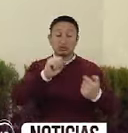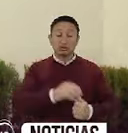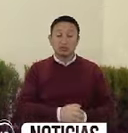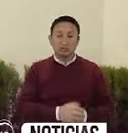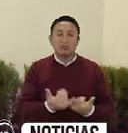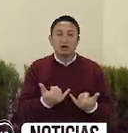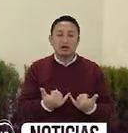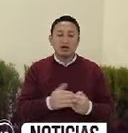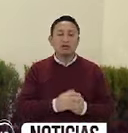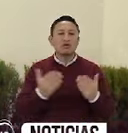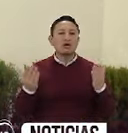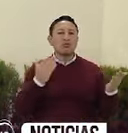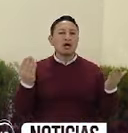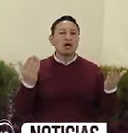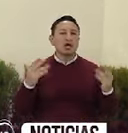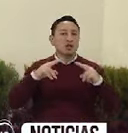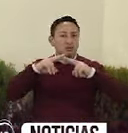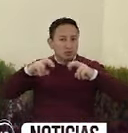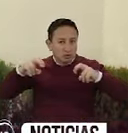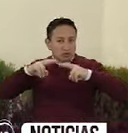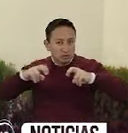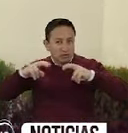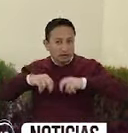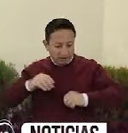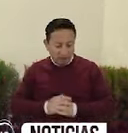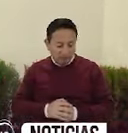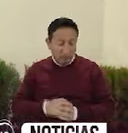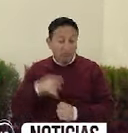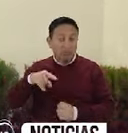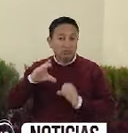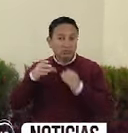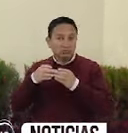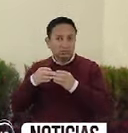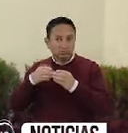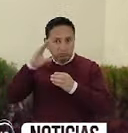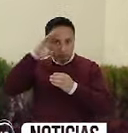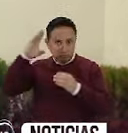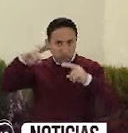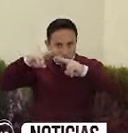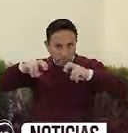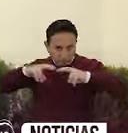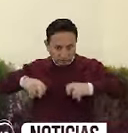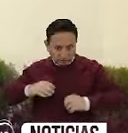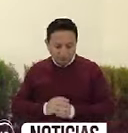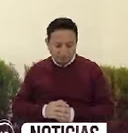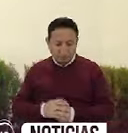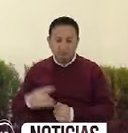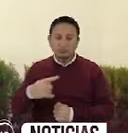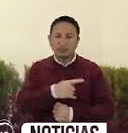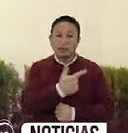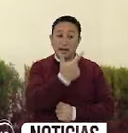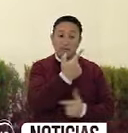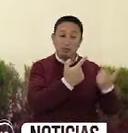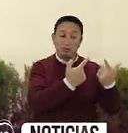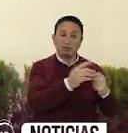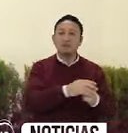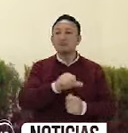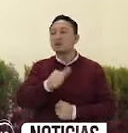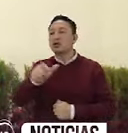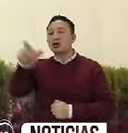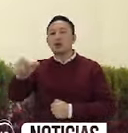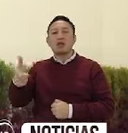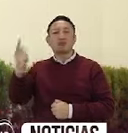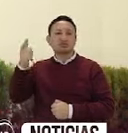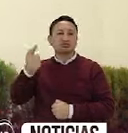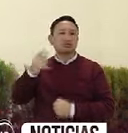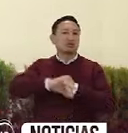estamos haciendo el día de hoy es haciendo ya una trazabilidad con nuestro departamento de criminalística para saber si estas armas han sido utilizadas en algún